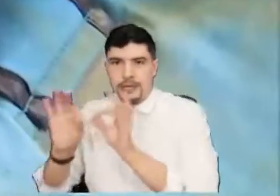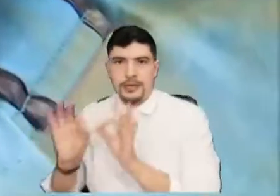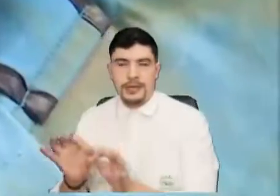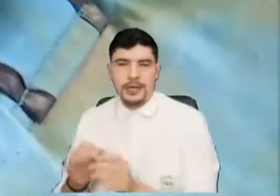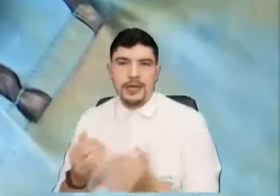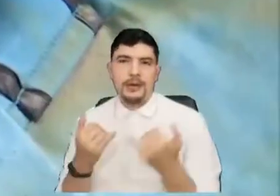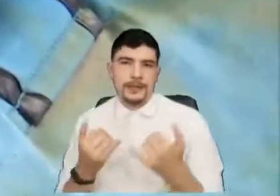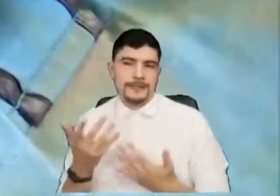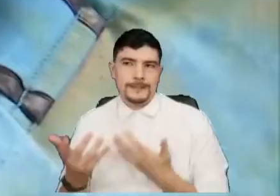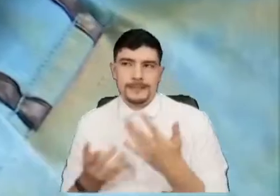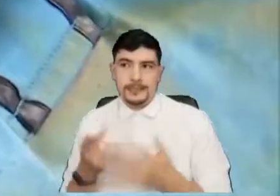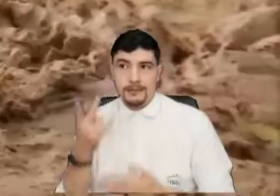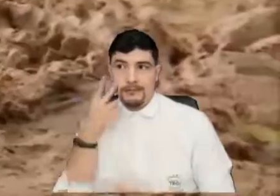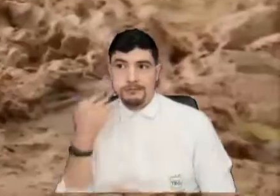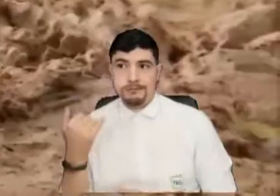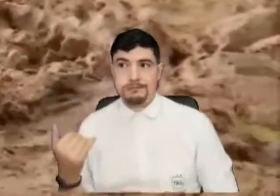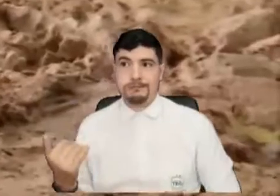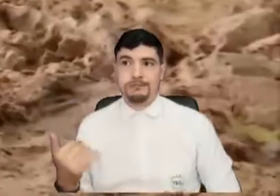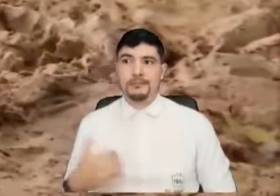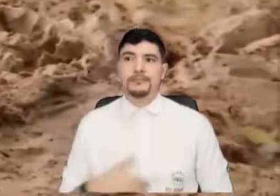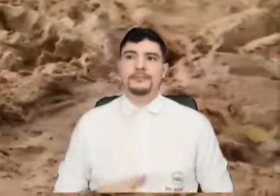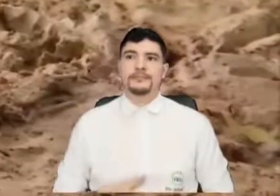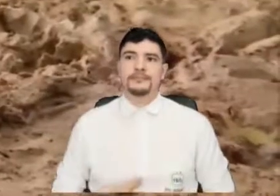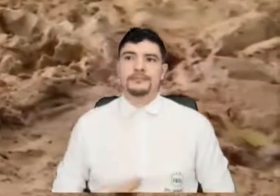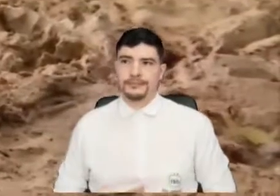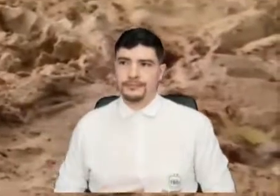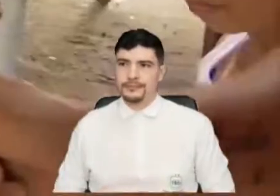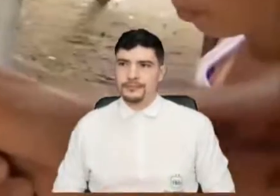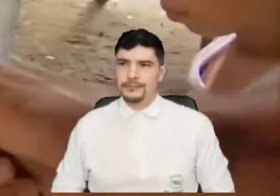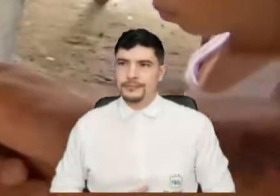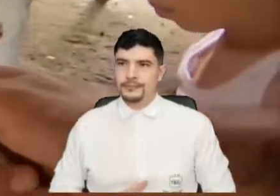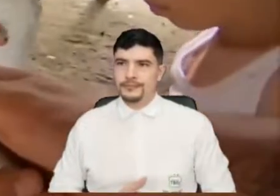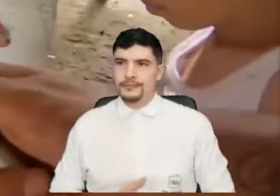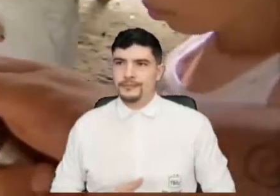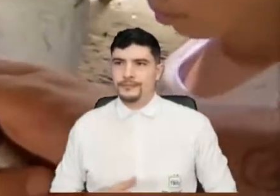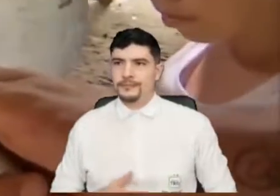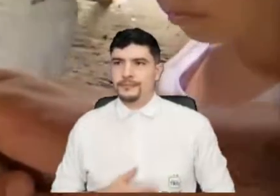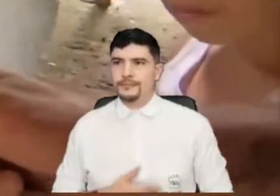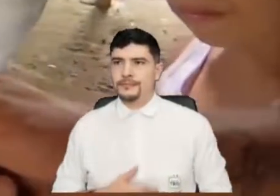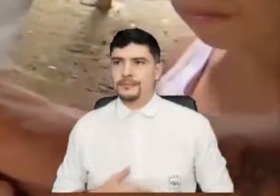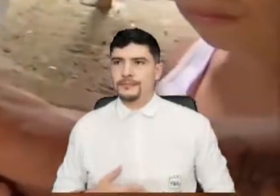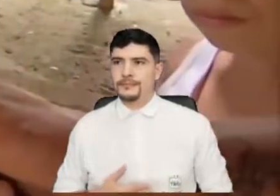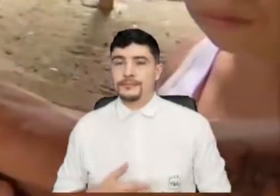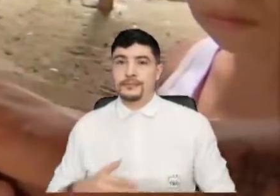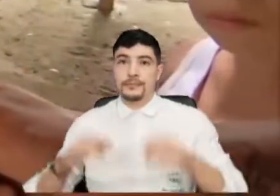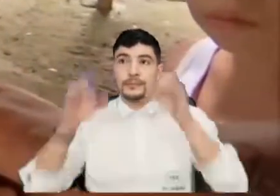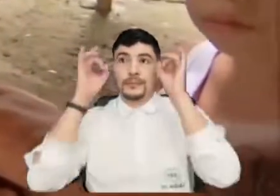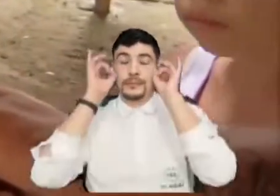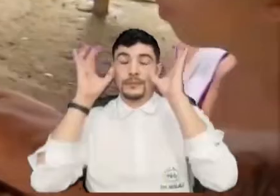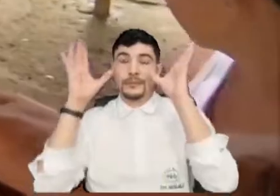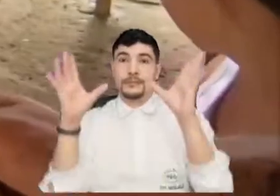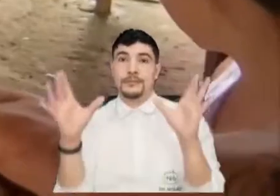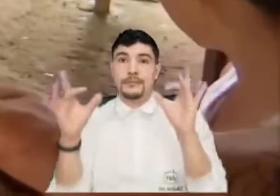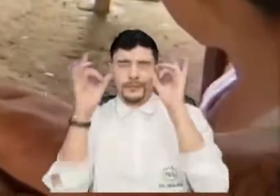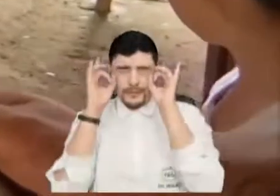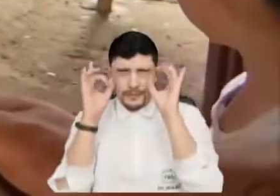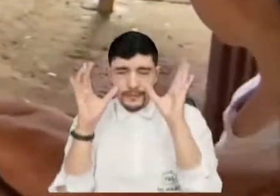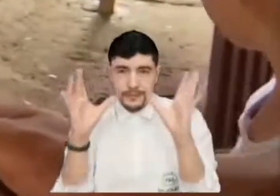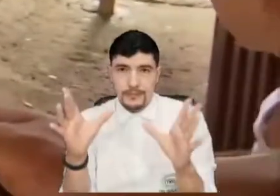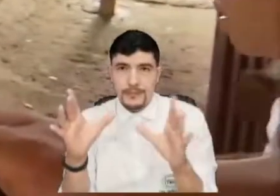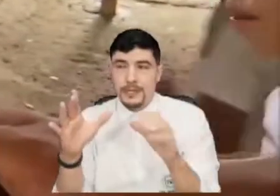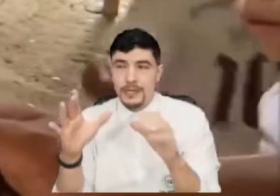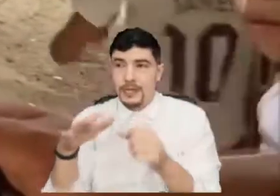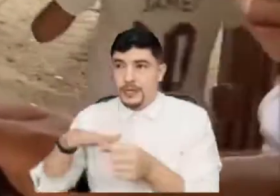arcilloso acabe con sus vidas en medio de los fuertes aguaceros. Terrible, terrible la situación que vivimos anoche, porque esto fue